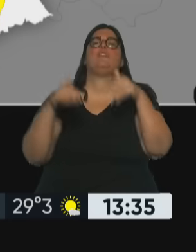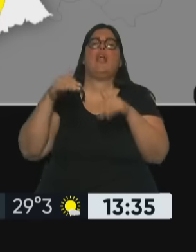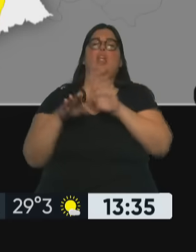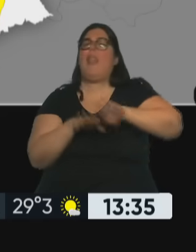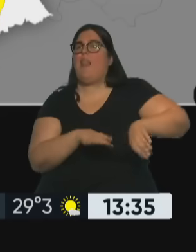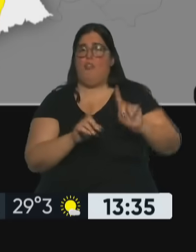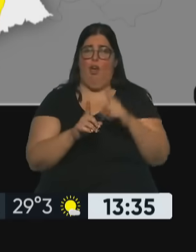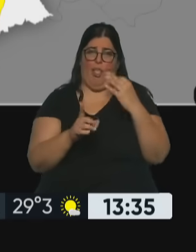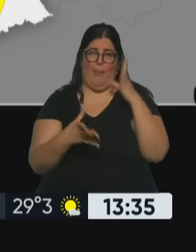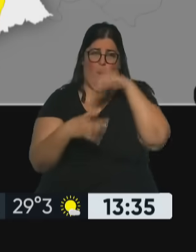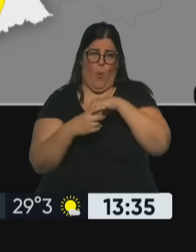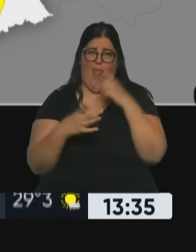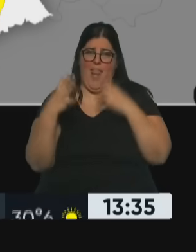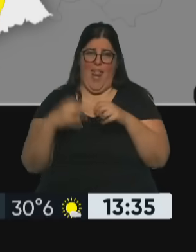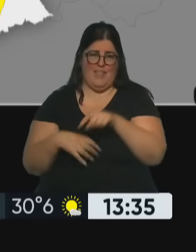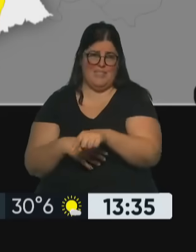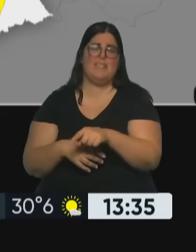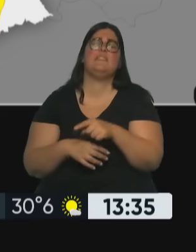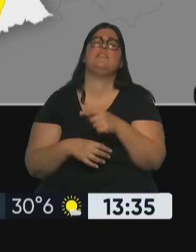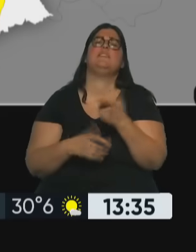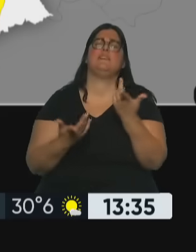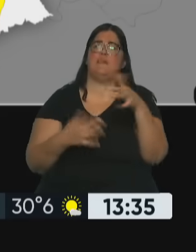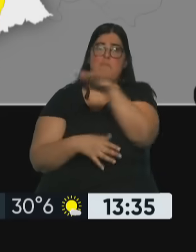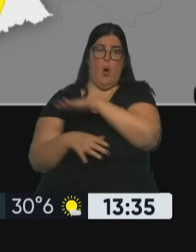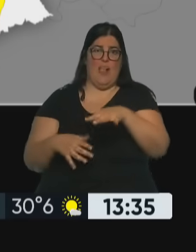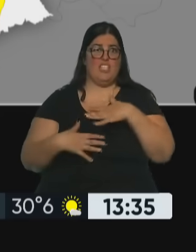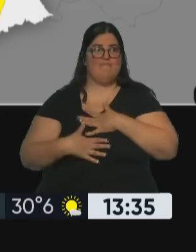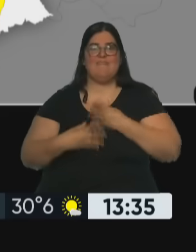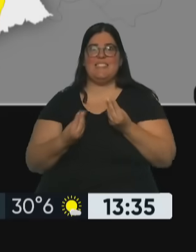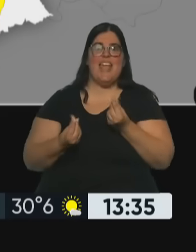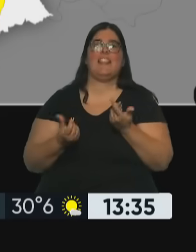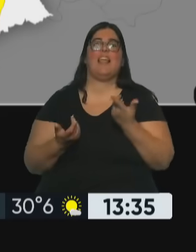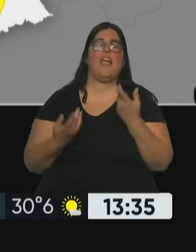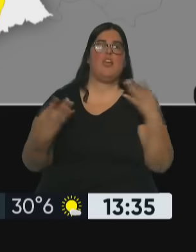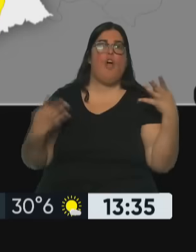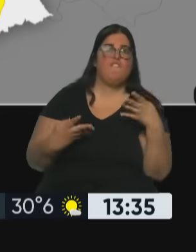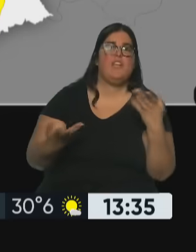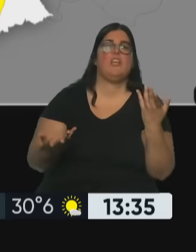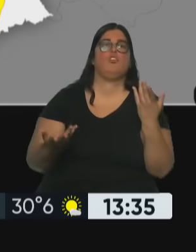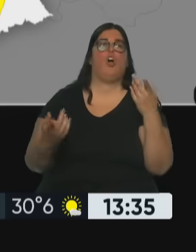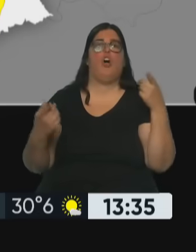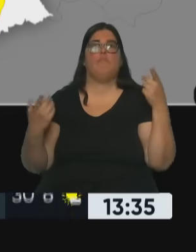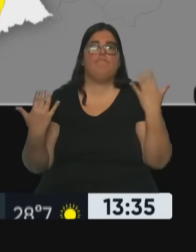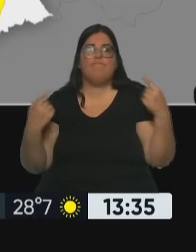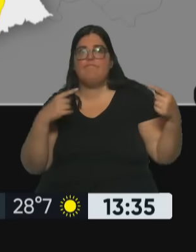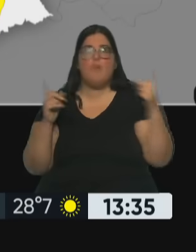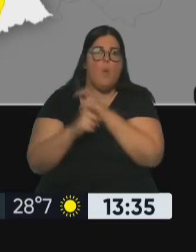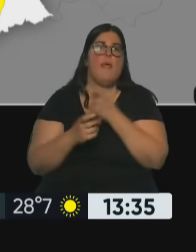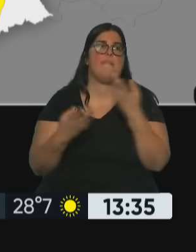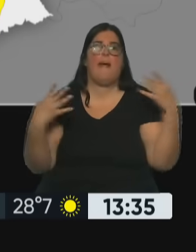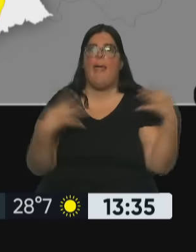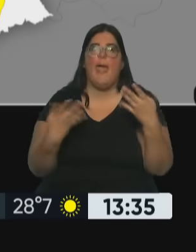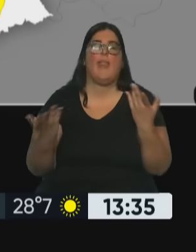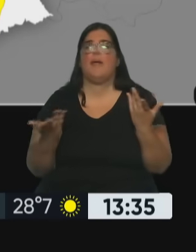mejor ejemplo, de lo que genera en la población la posibilidad de un conflicto, la posibilidad de un conflicto bélico, si esto puede llegar a darle un